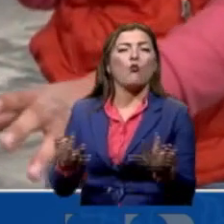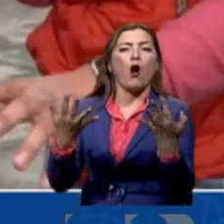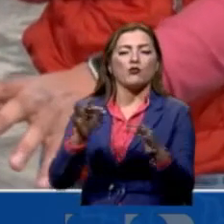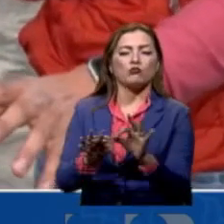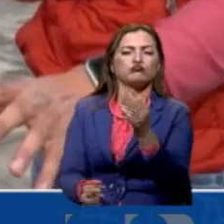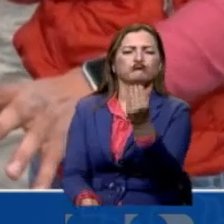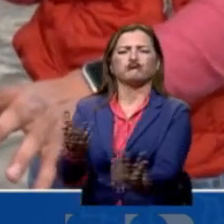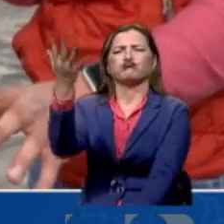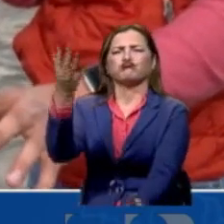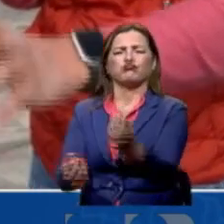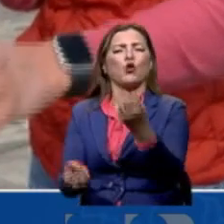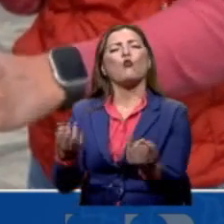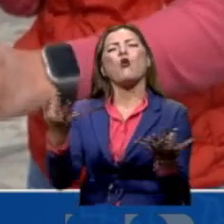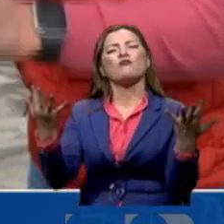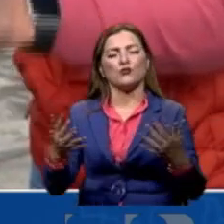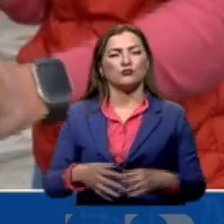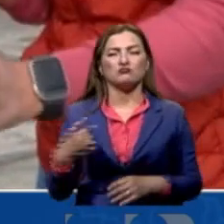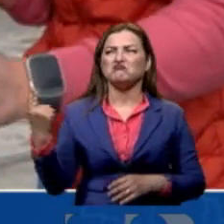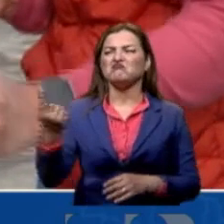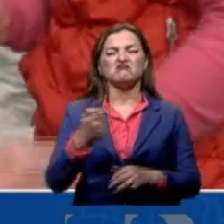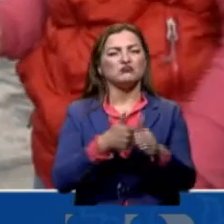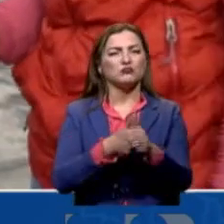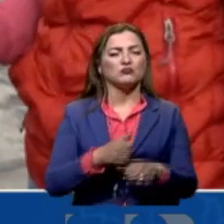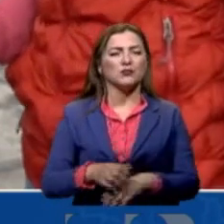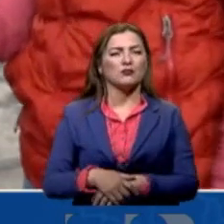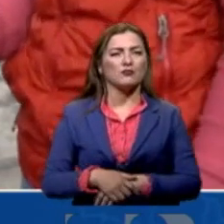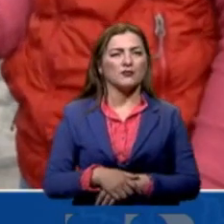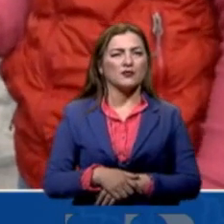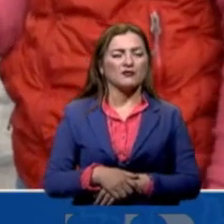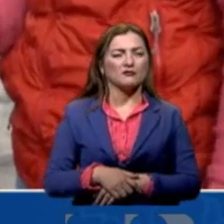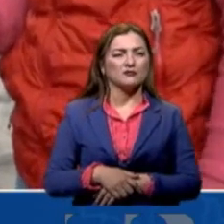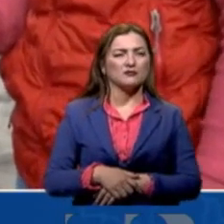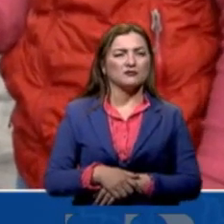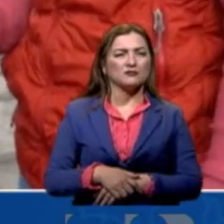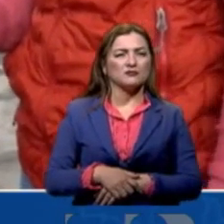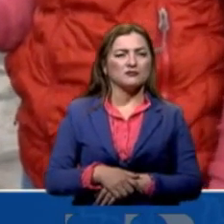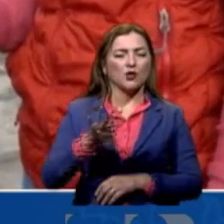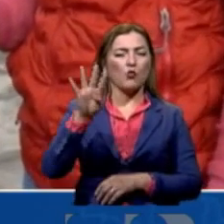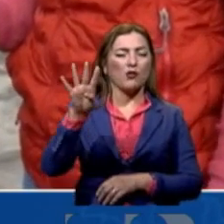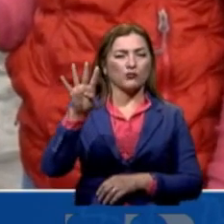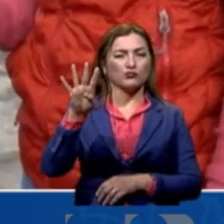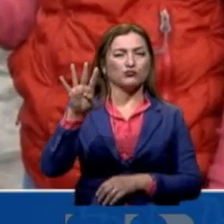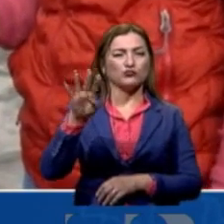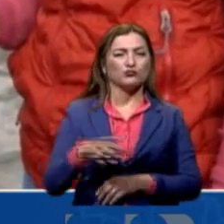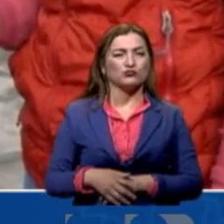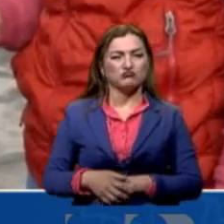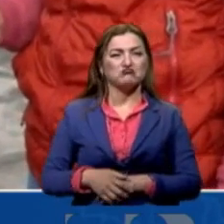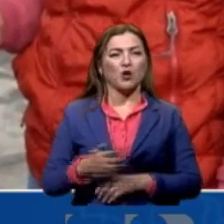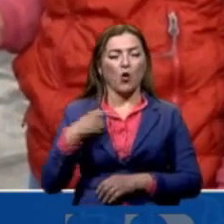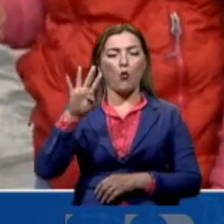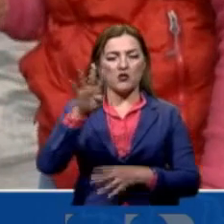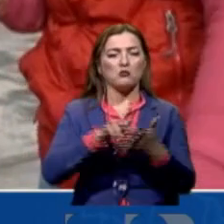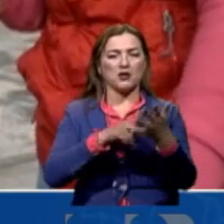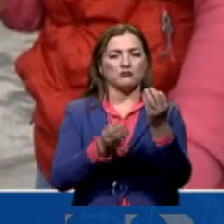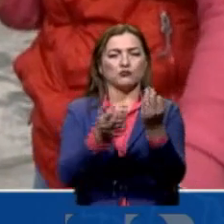incendios ha podido percibir usted o estar presente? Este sería el cuarto de lo que yo vivo aquí.